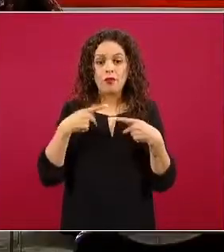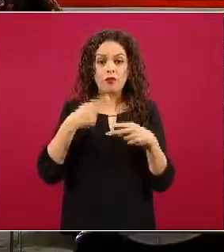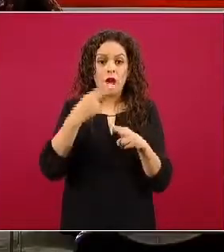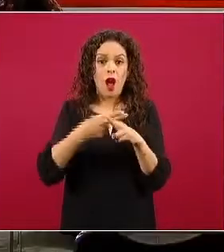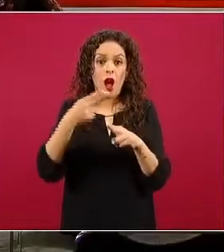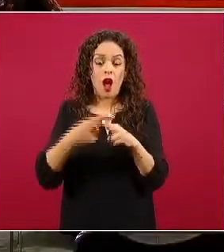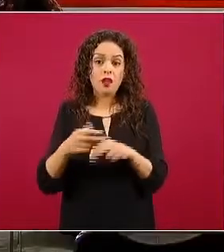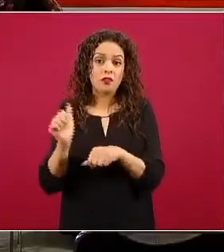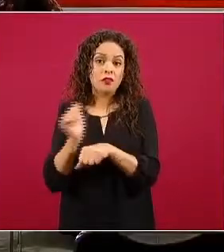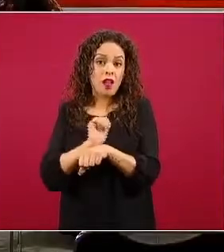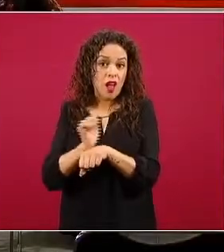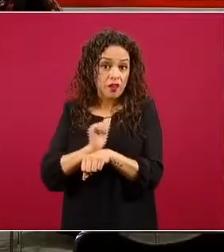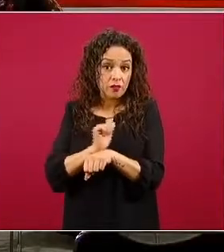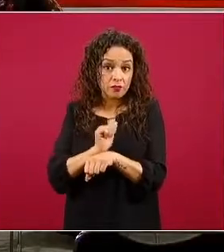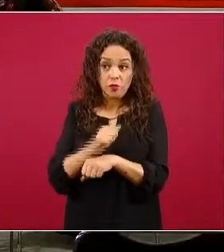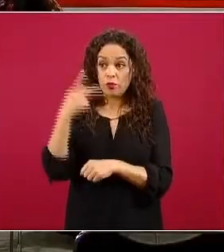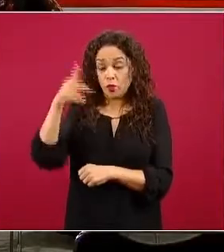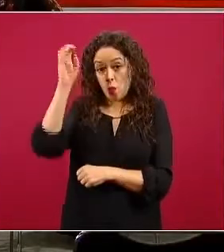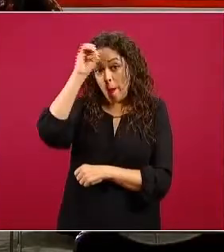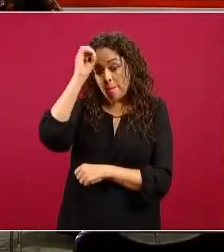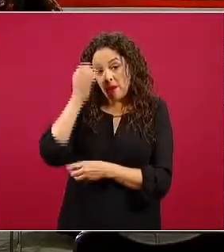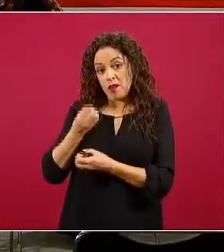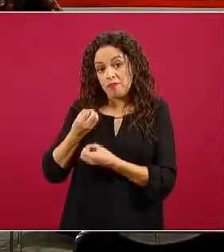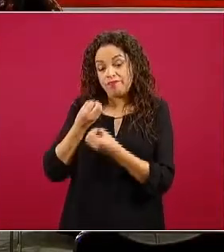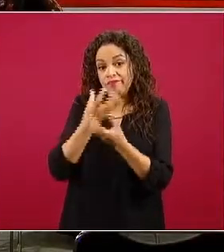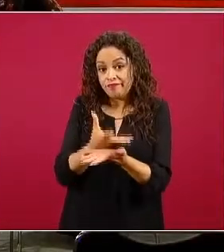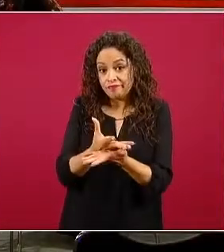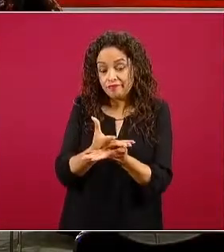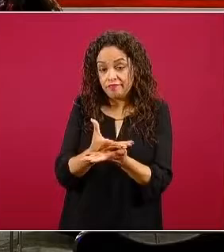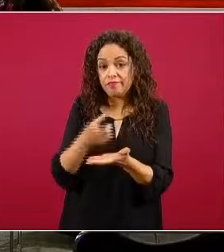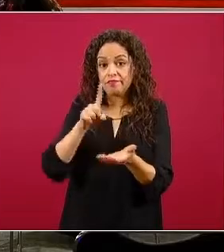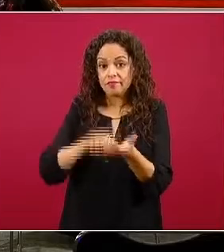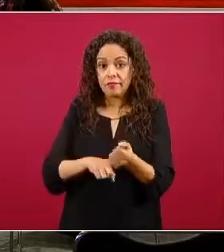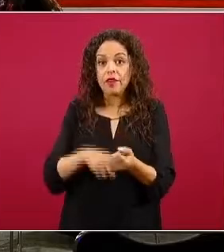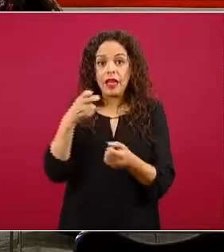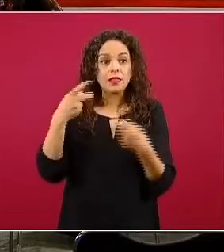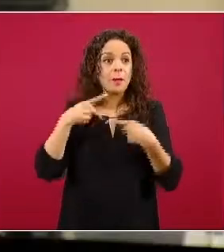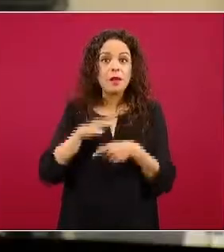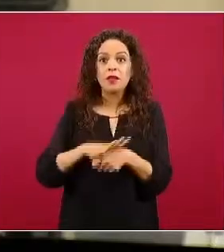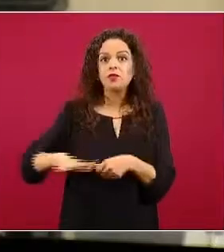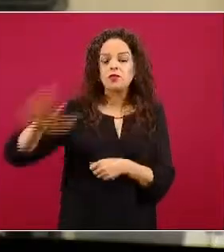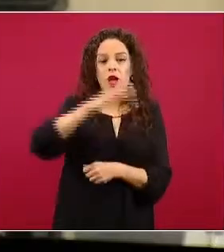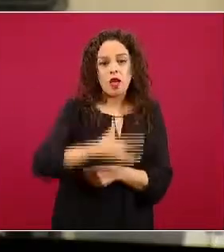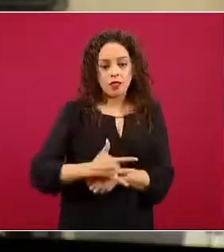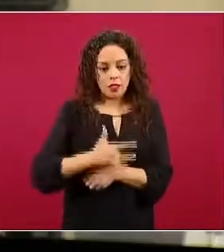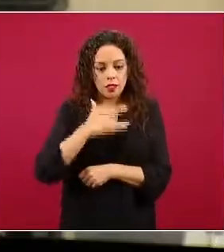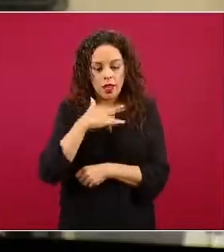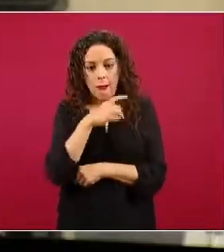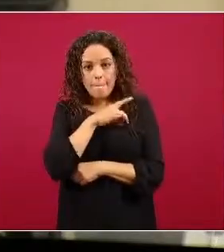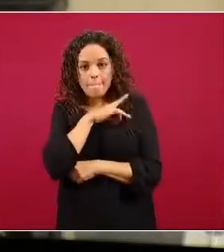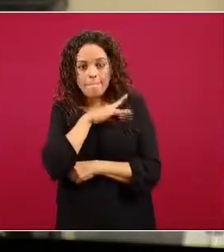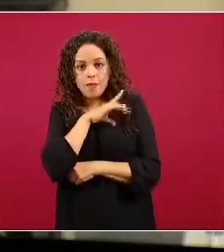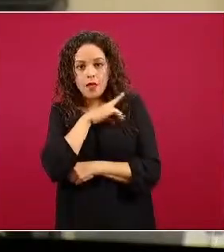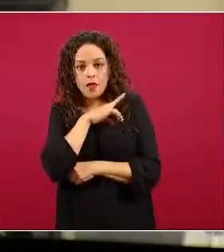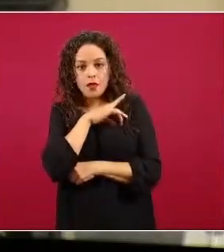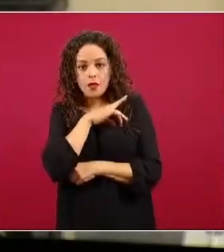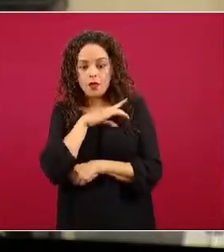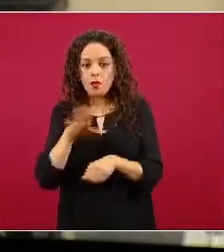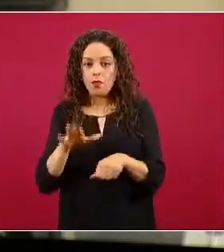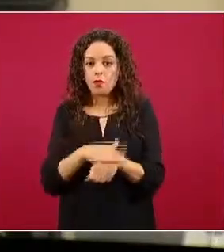han dado su punto de vista, y que esto ha generado sobre todo el temor en la sociedad? Yo di positivo a